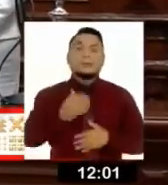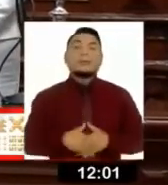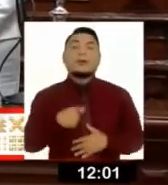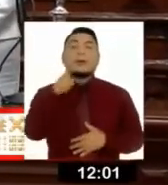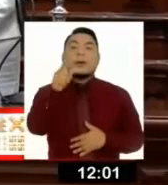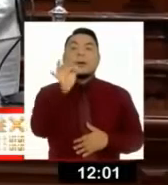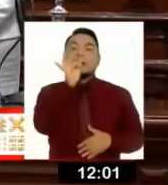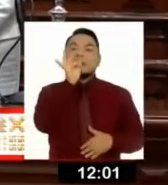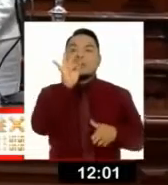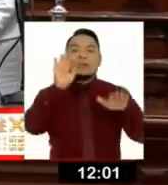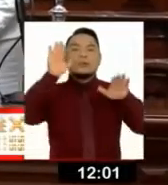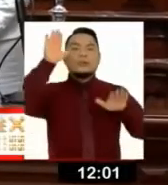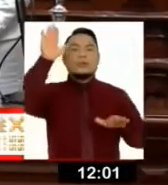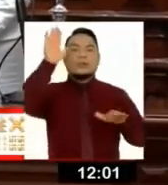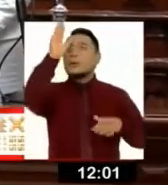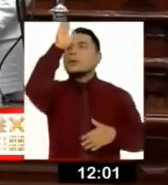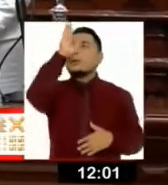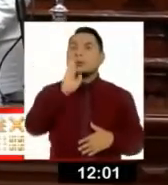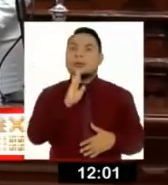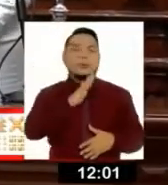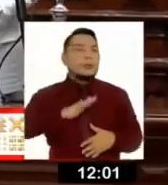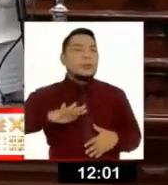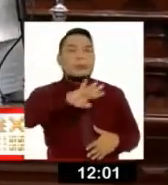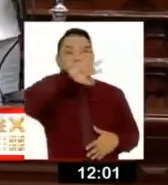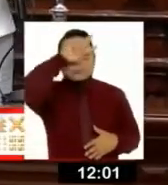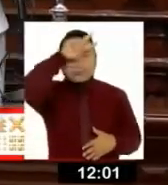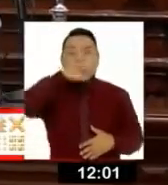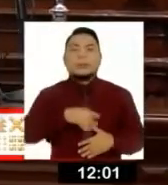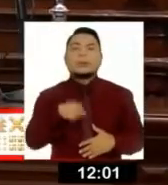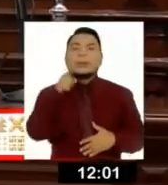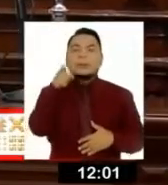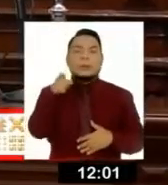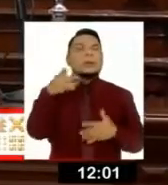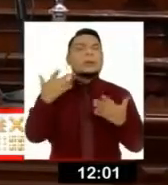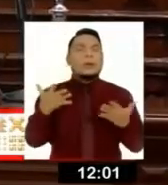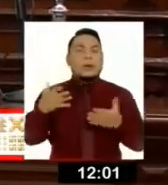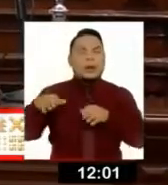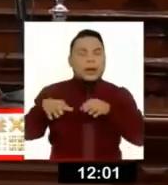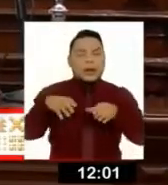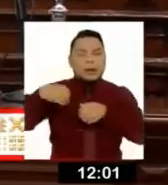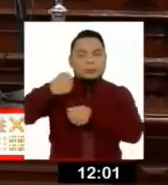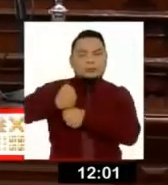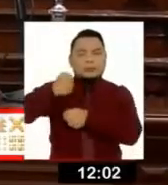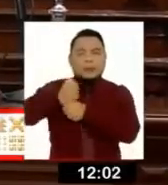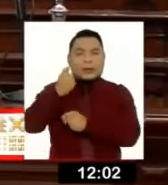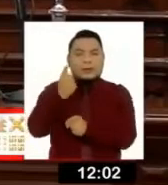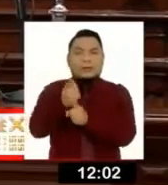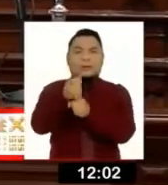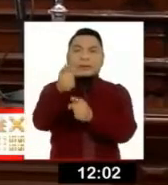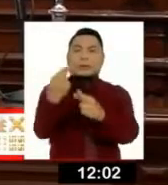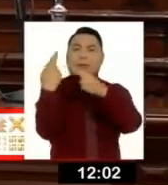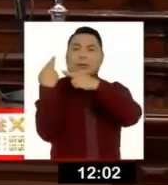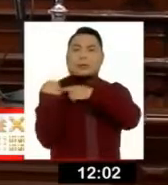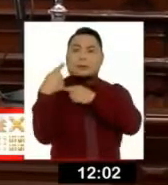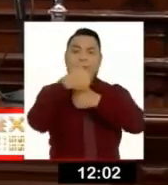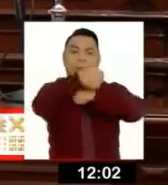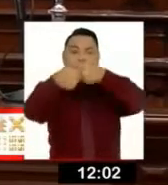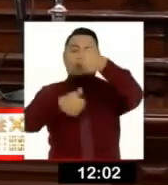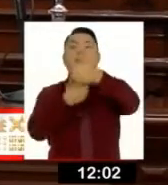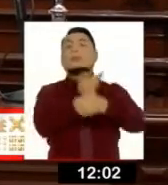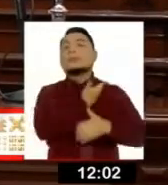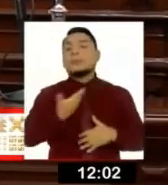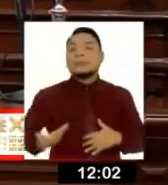¿jura usted, por Dios y por la patria, ejercer fielmente el cargo de primera vicepresidente